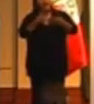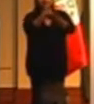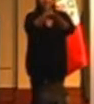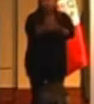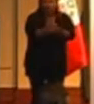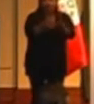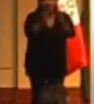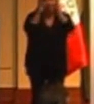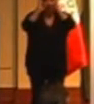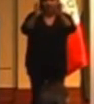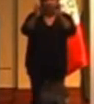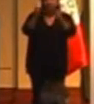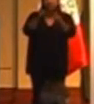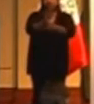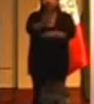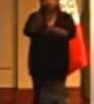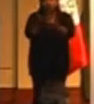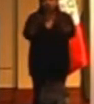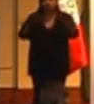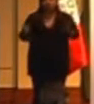o atendidos en sus cosas.